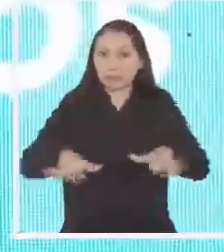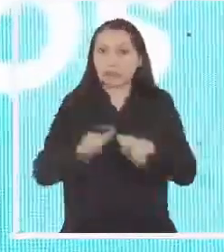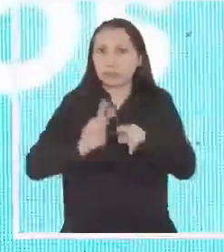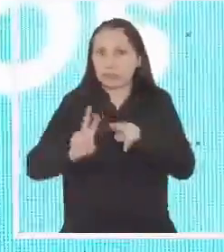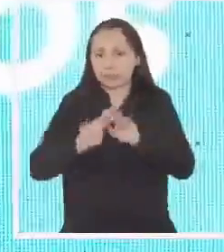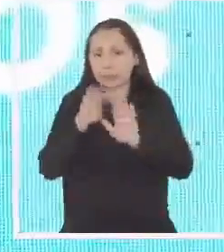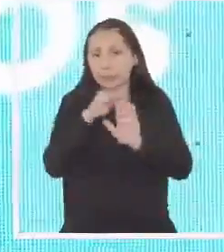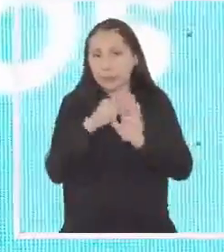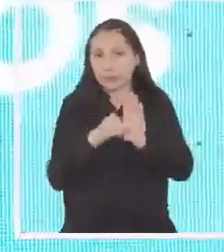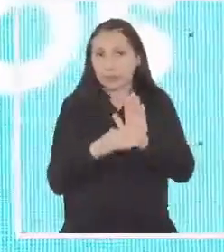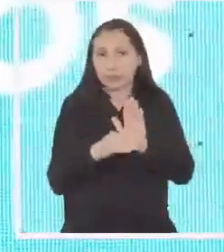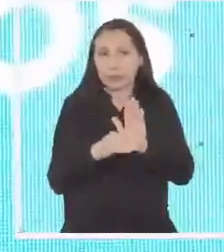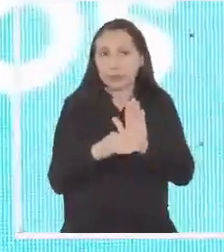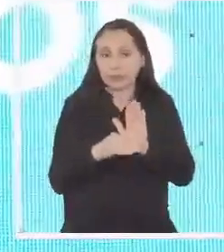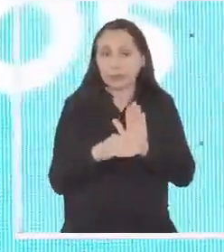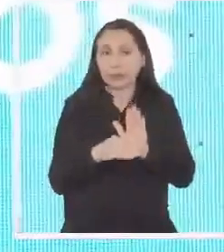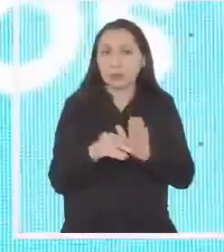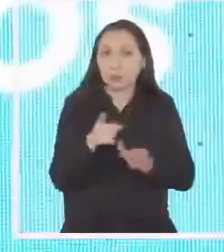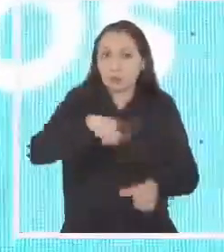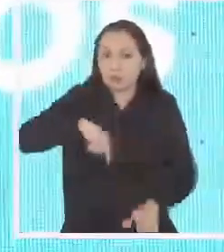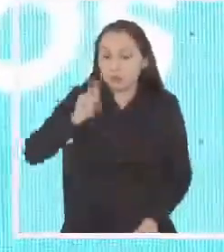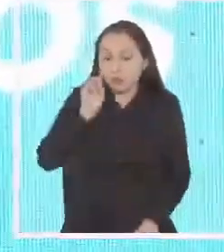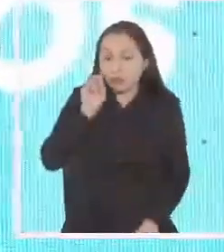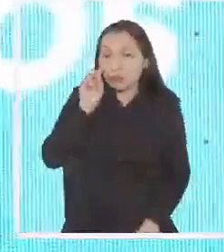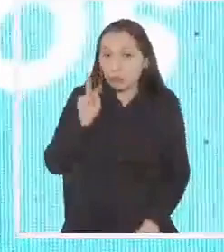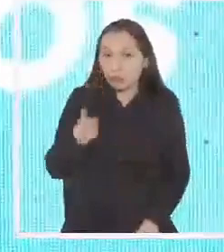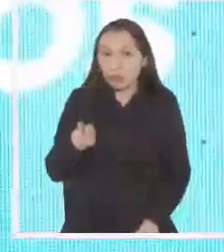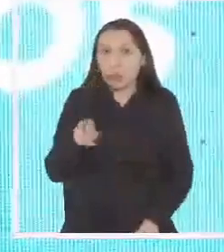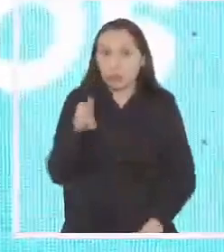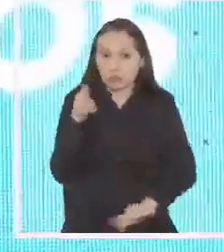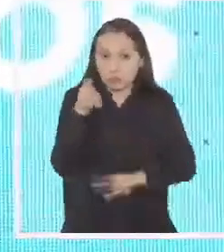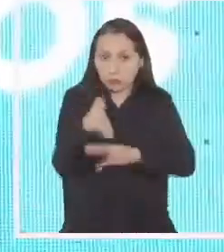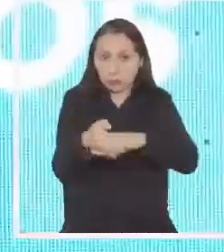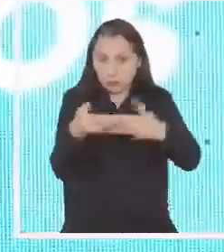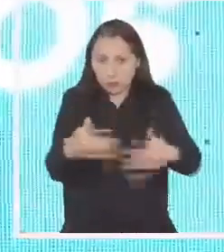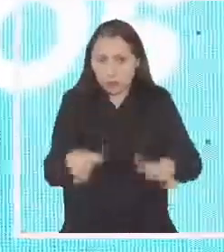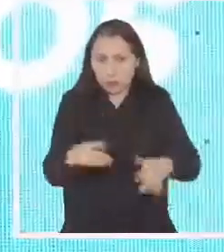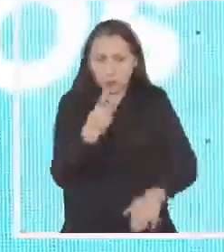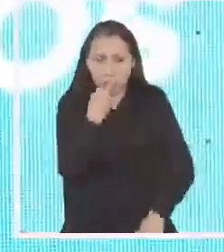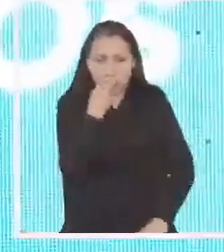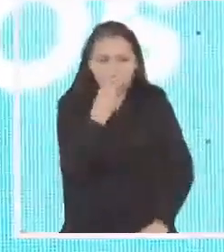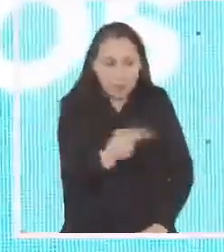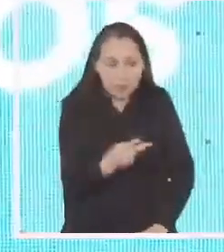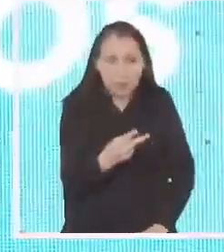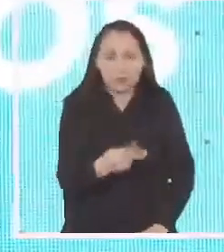llevaron adelante. Nos tocó ver en terreno